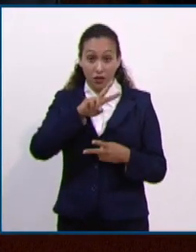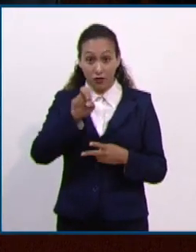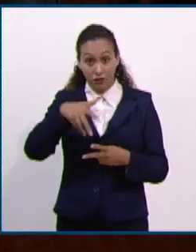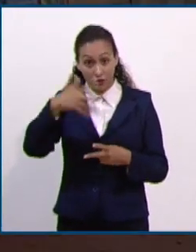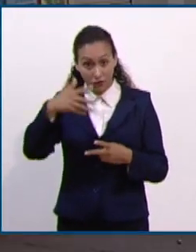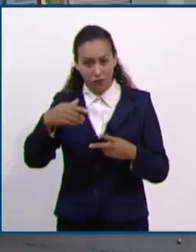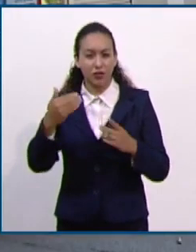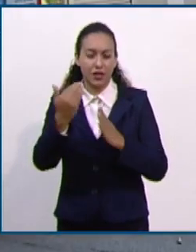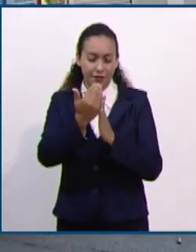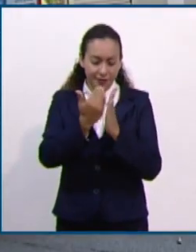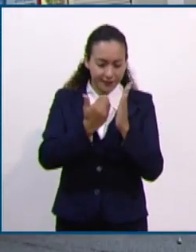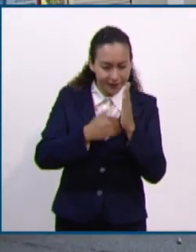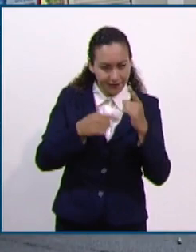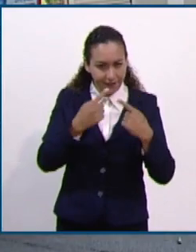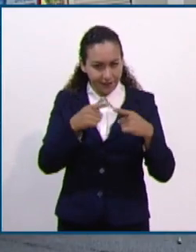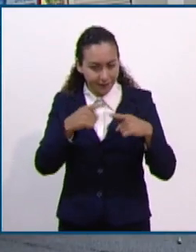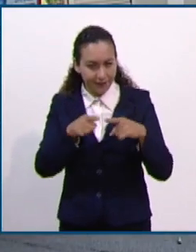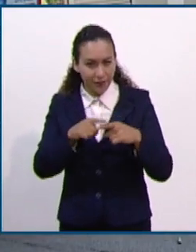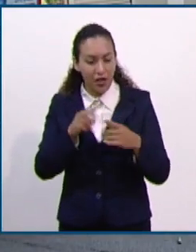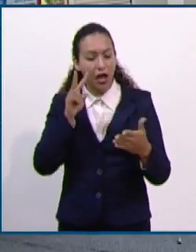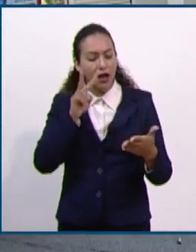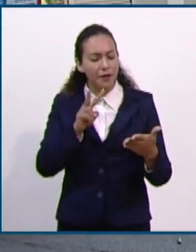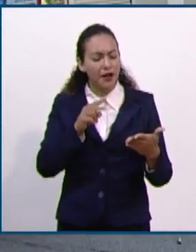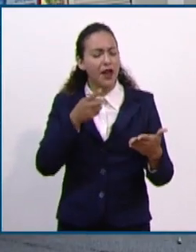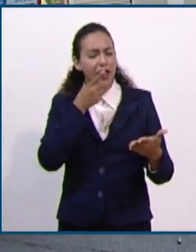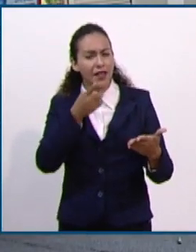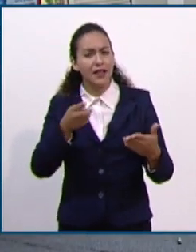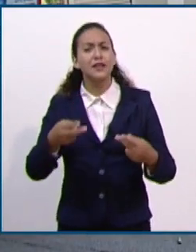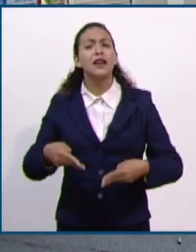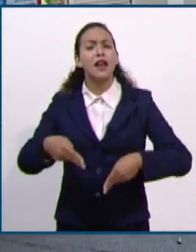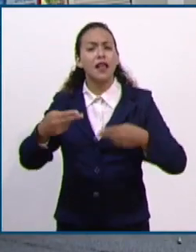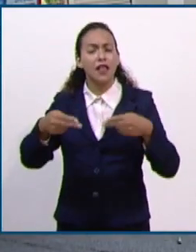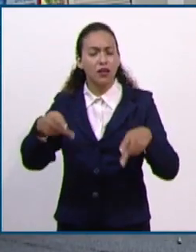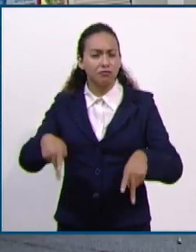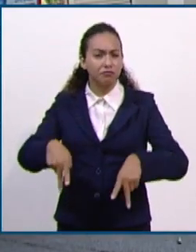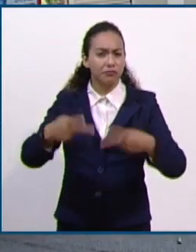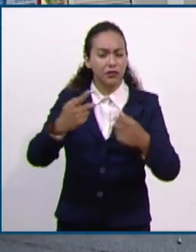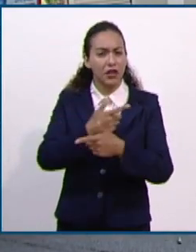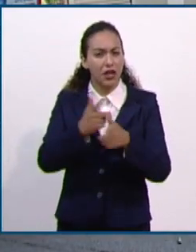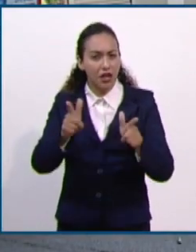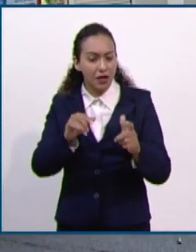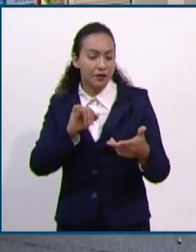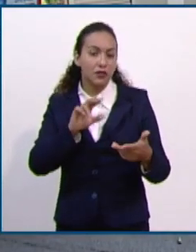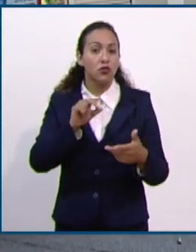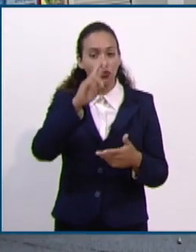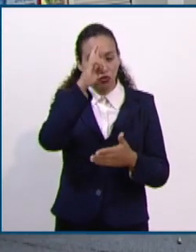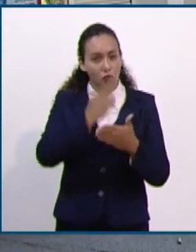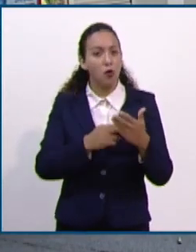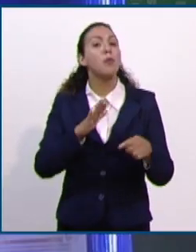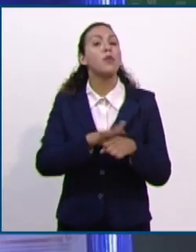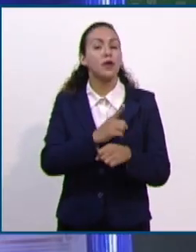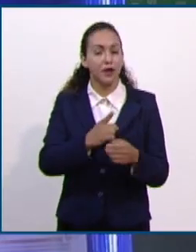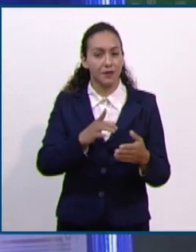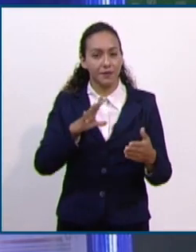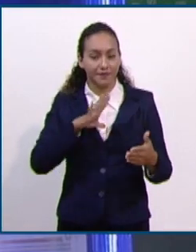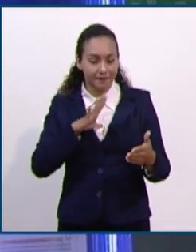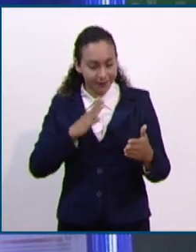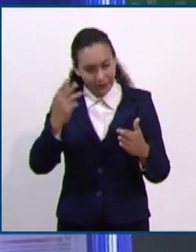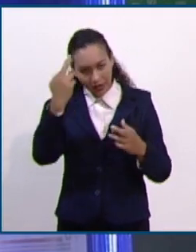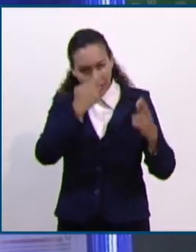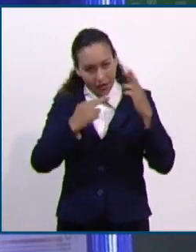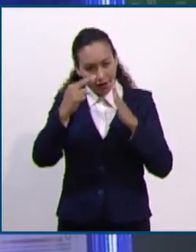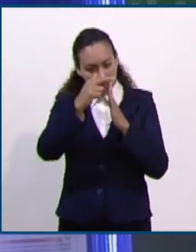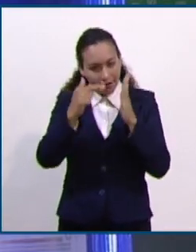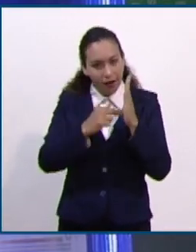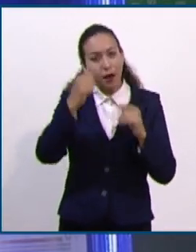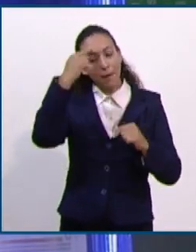diversos párrafos y fracciones violan la libertad de comercio y la de concurrencia al establecer como mecanismos de prevención a